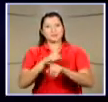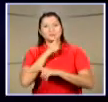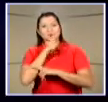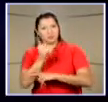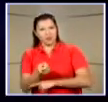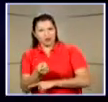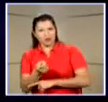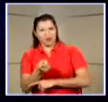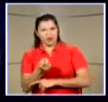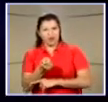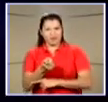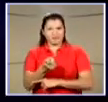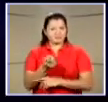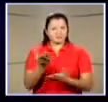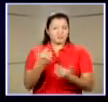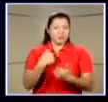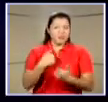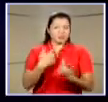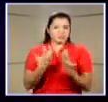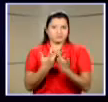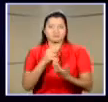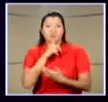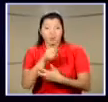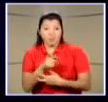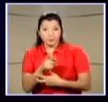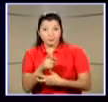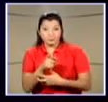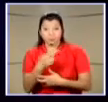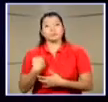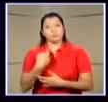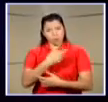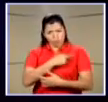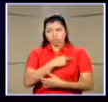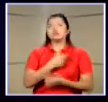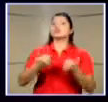no miden la realidad. Nosotros estamos de acuerdo con lo que usted